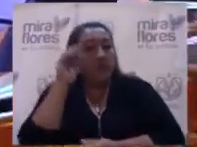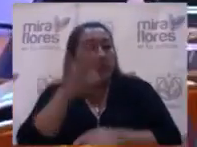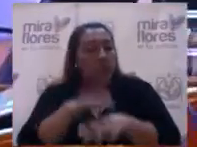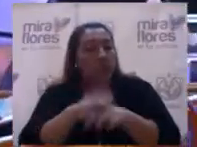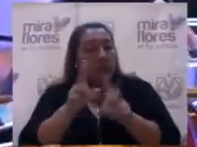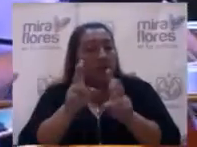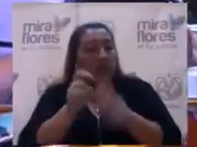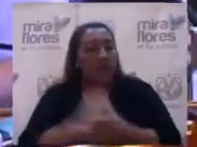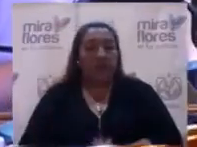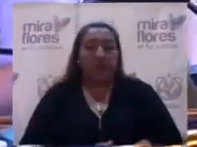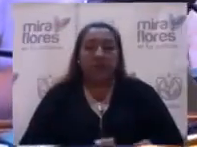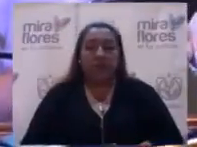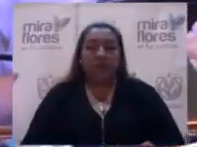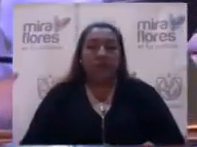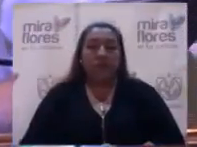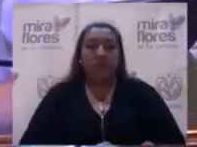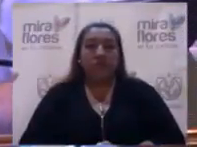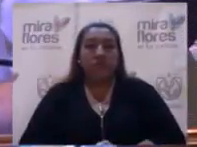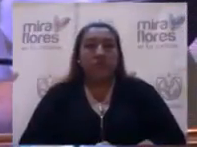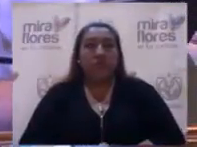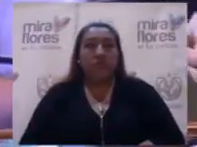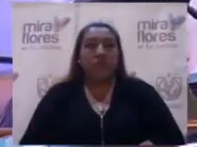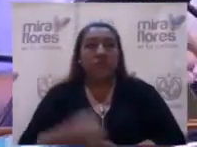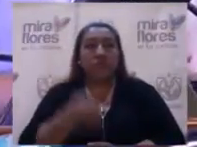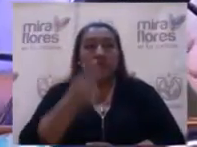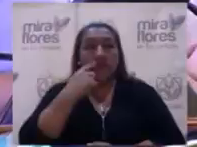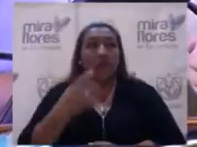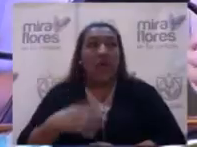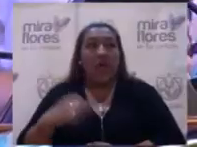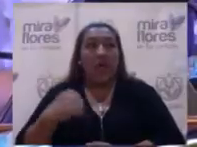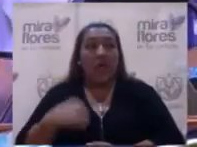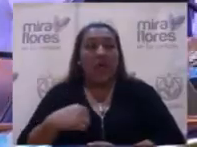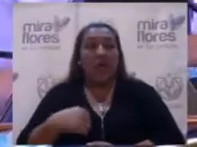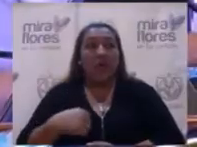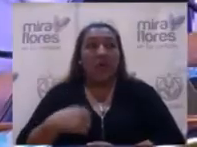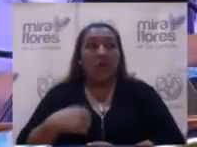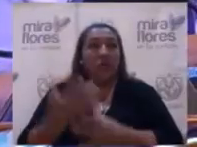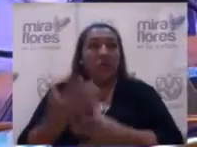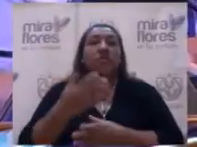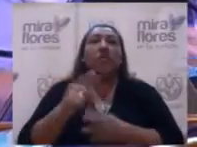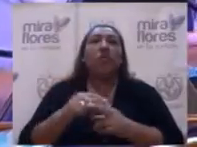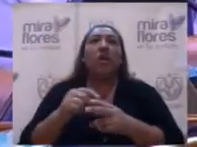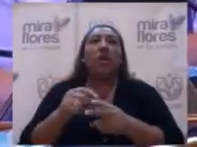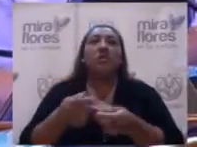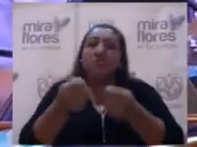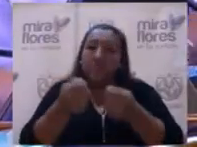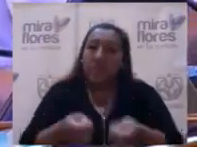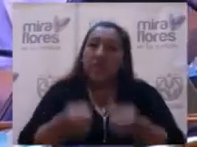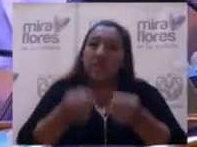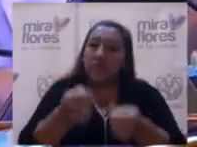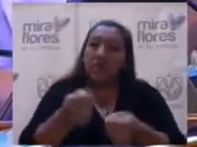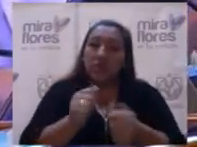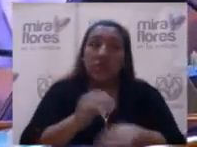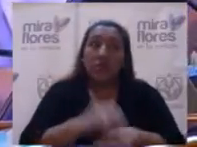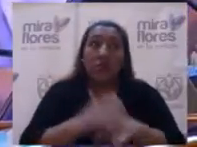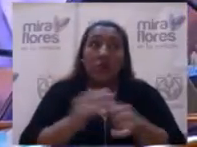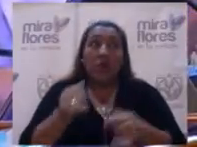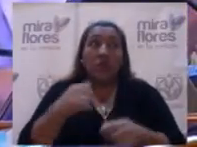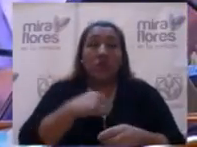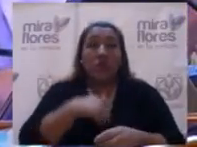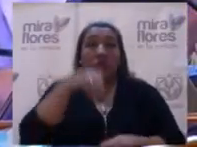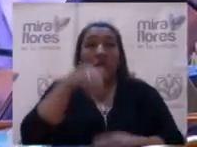prensa declaraciones suyas, señor alcalde, de la existencia de un déficit de estacionamientos en el distrito. Sin embargo, hoy vamos a votar